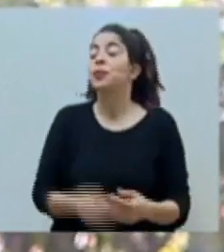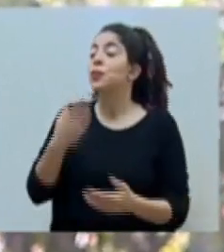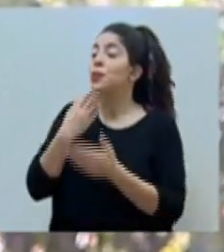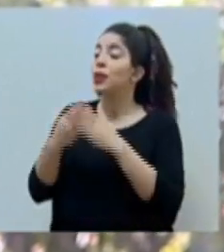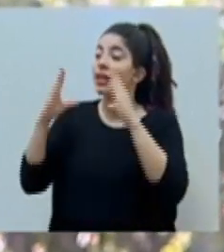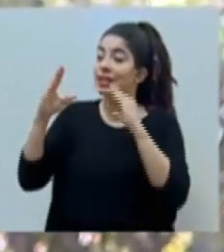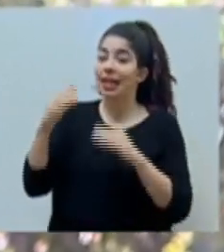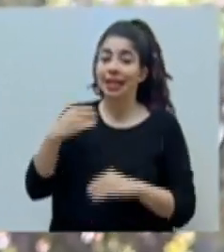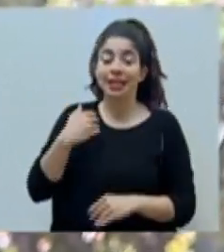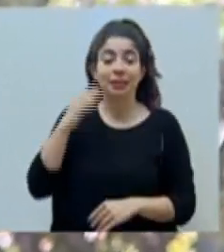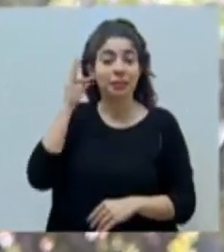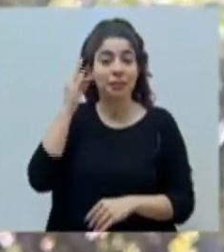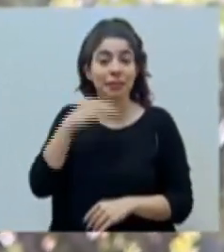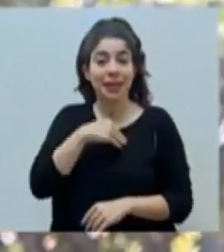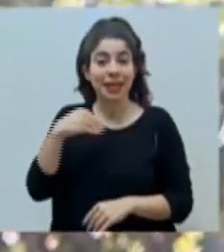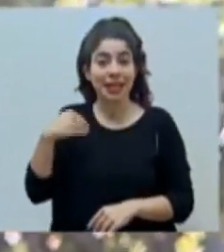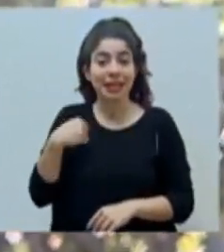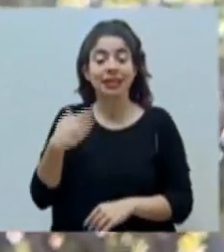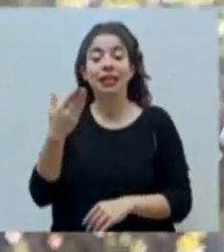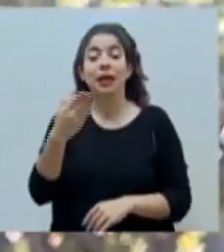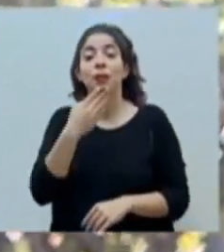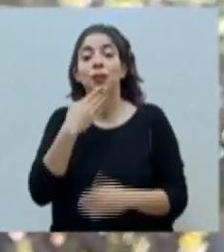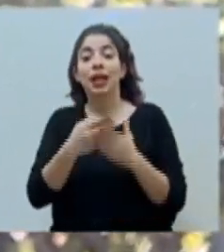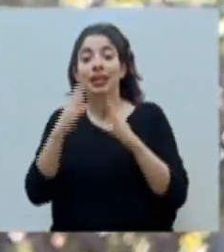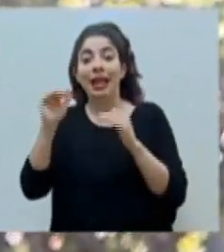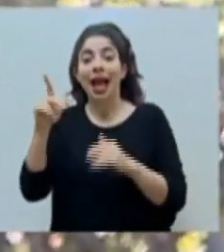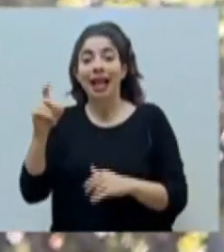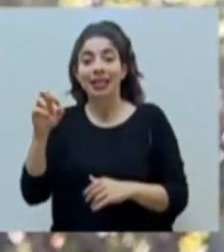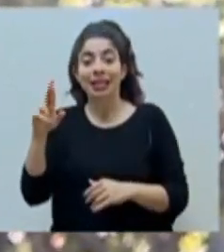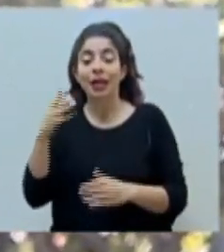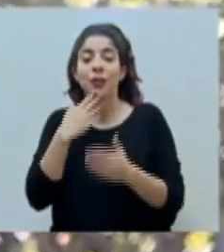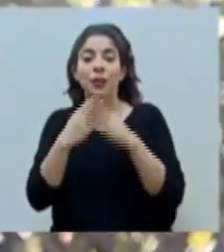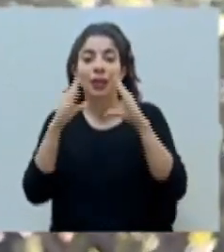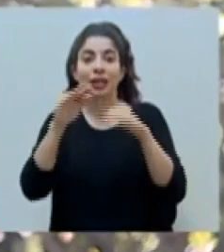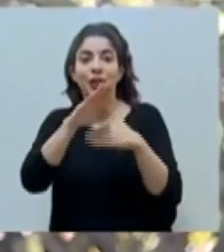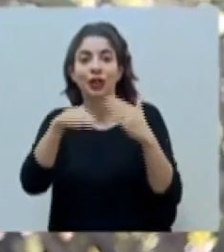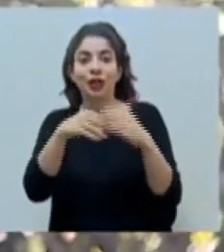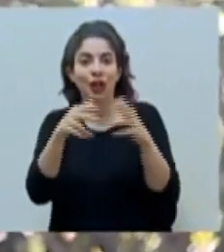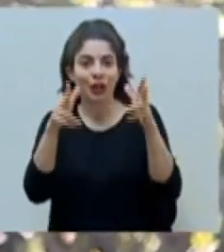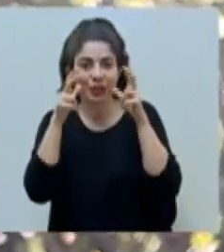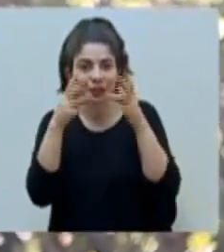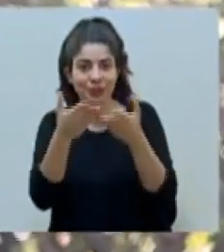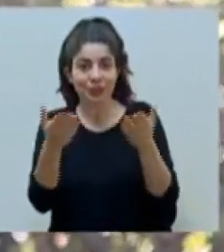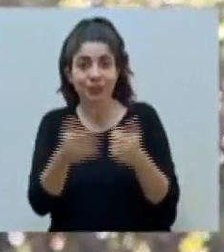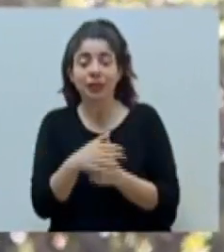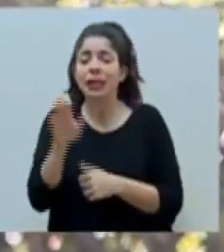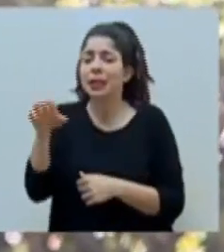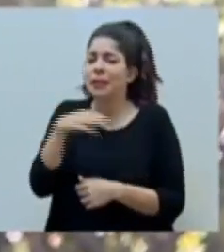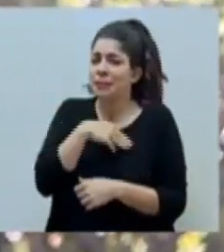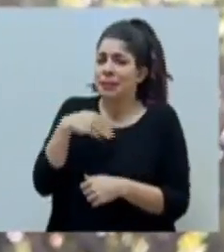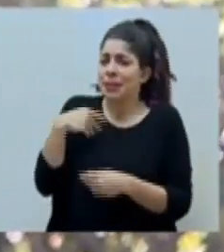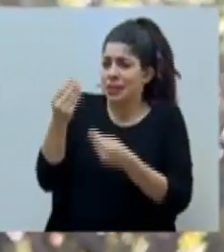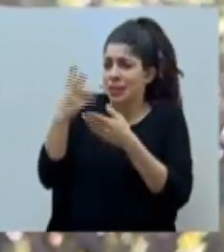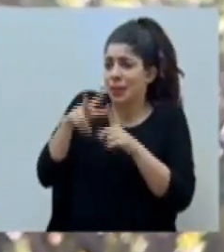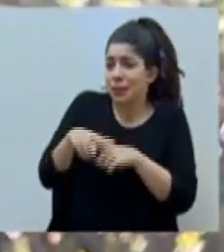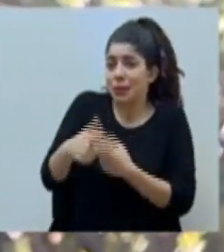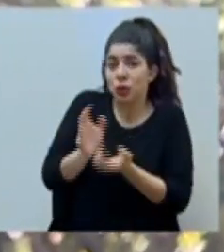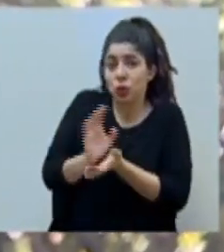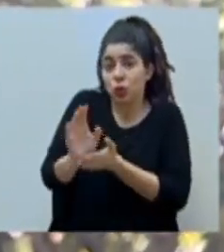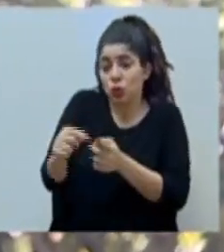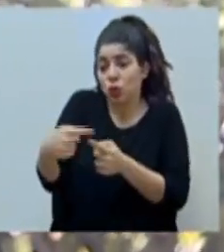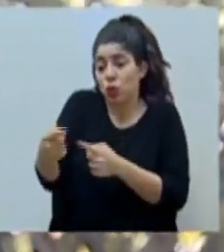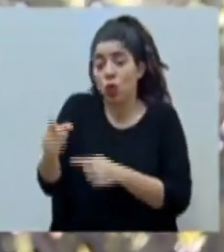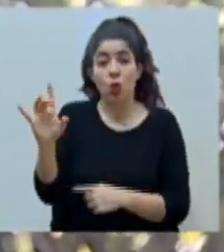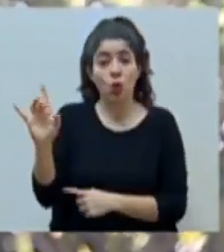Muy buenas tardes, don Alexander, y muy buenas tardes a toda la audiencia. Señora ministra, sobre los anuncios del inicio del curso, ahora el